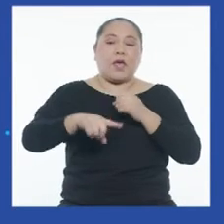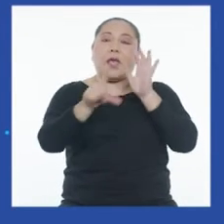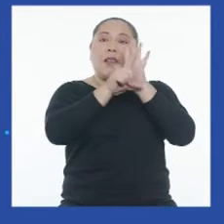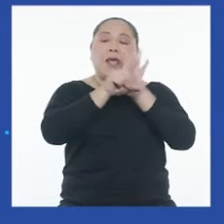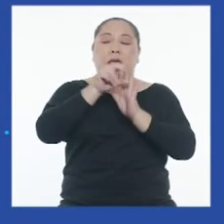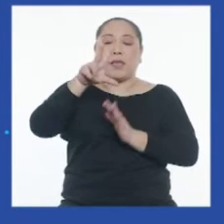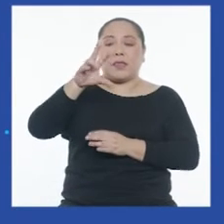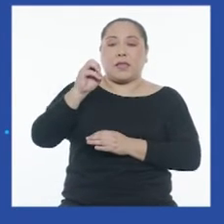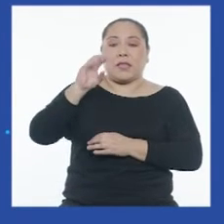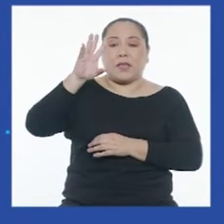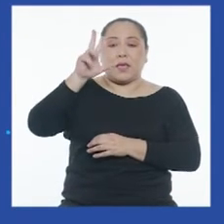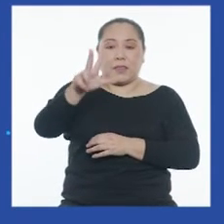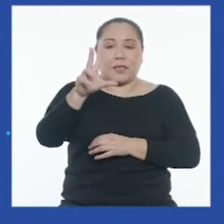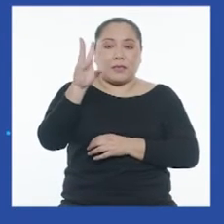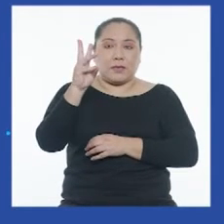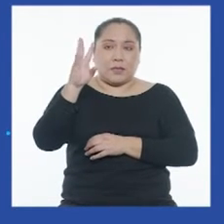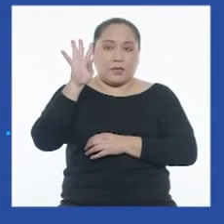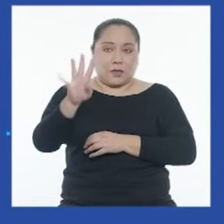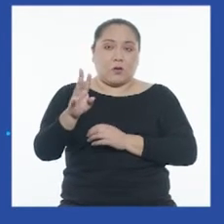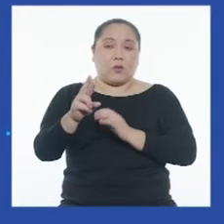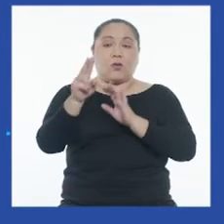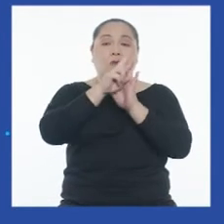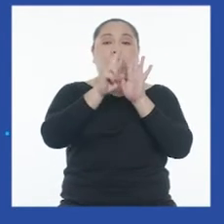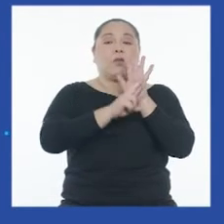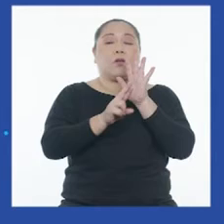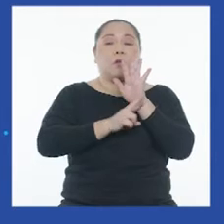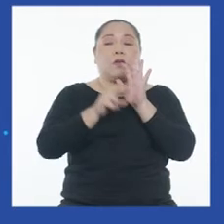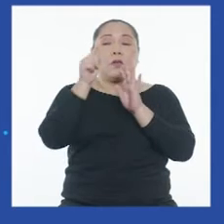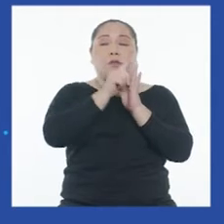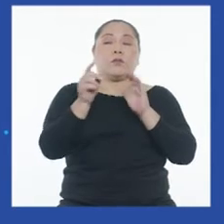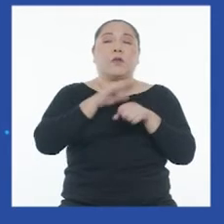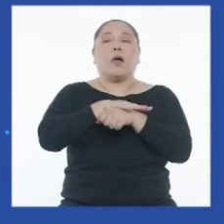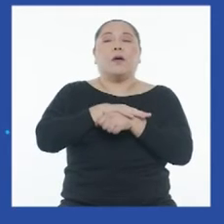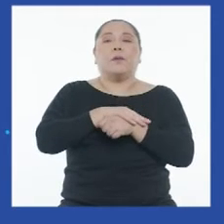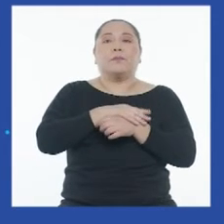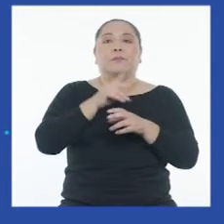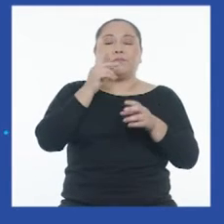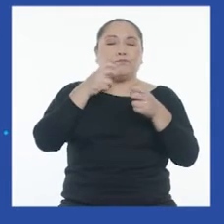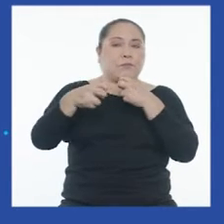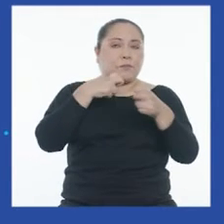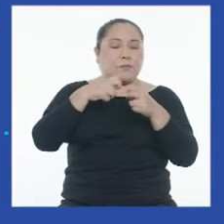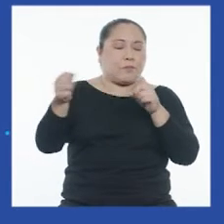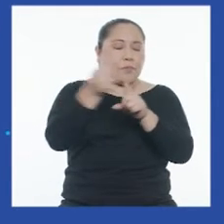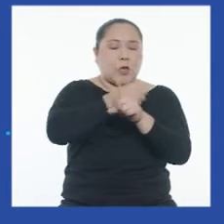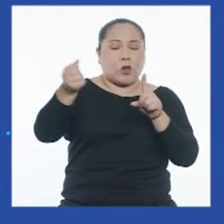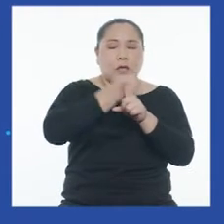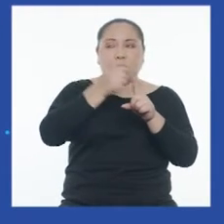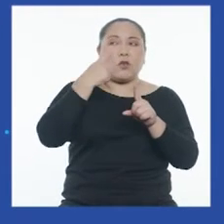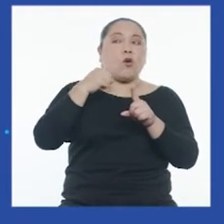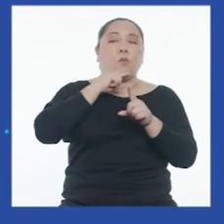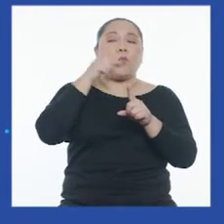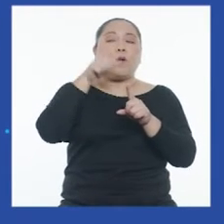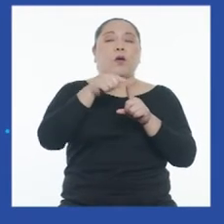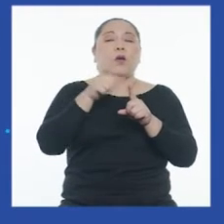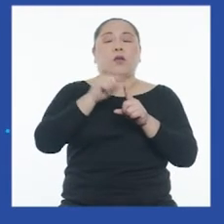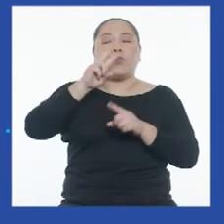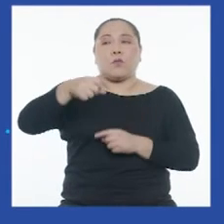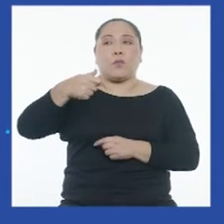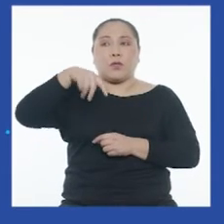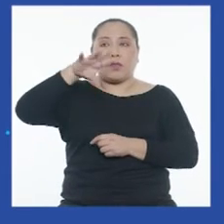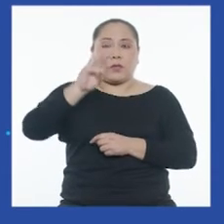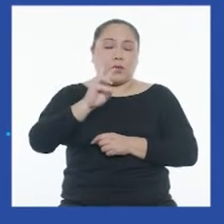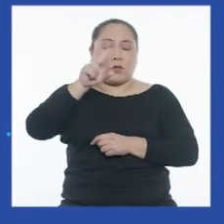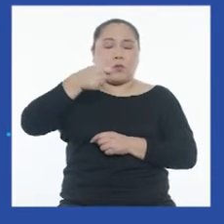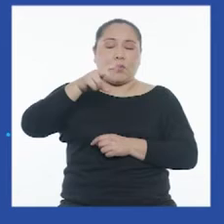Ley 30364, en su reglamento y Plan Nacional contra la Violencia de Género 2016-2021 son los